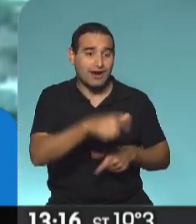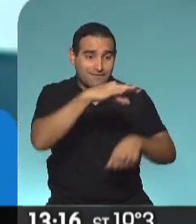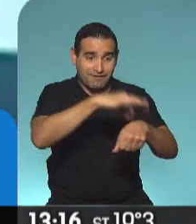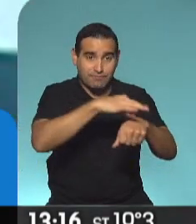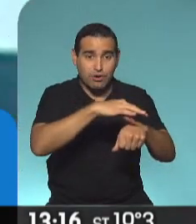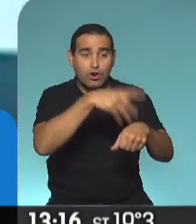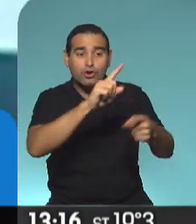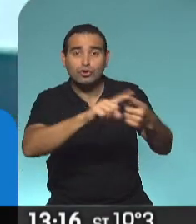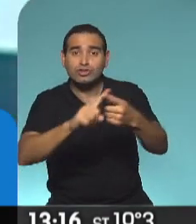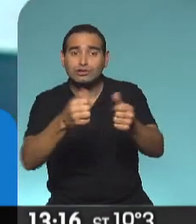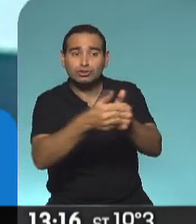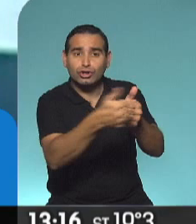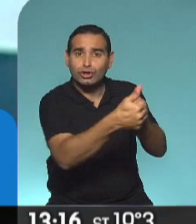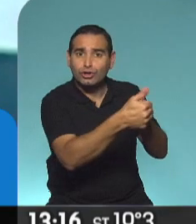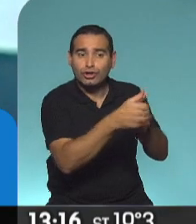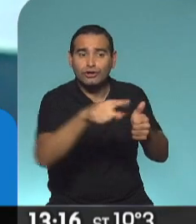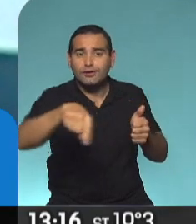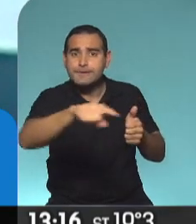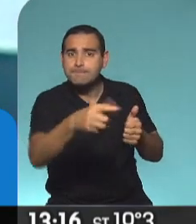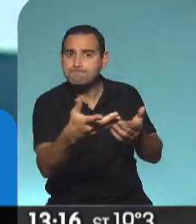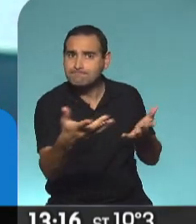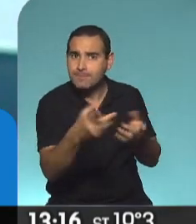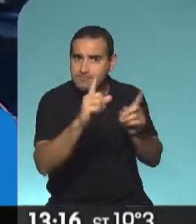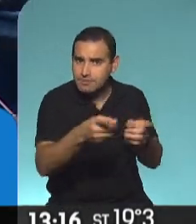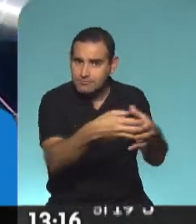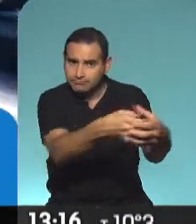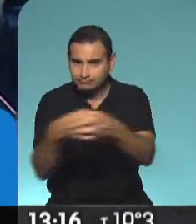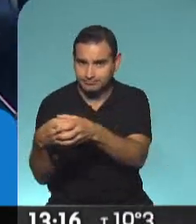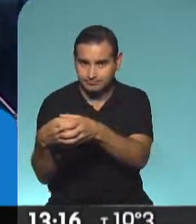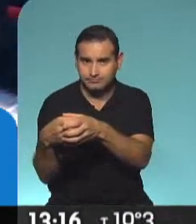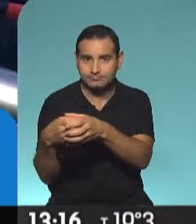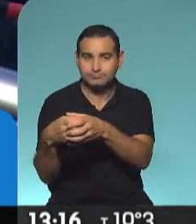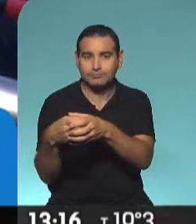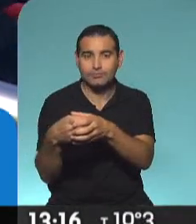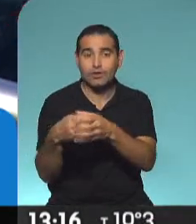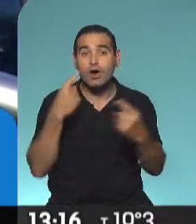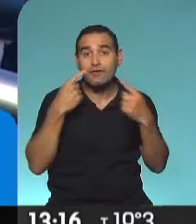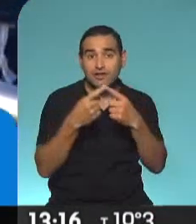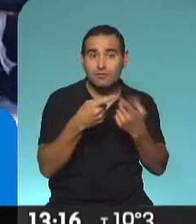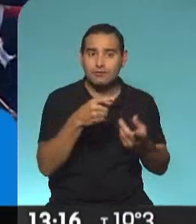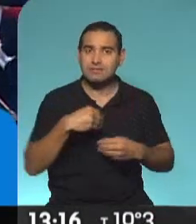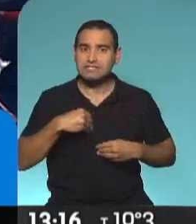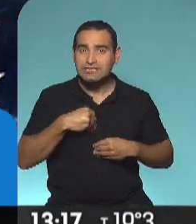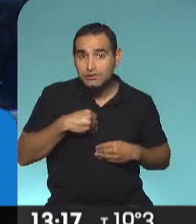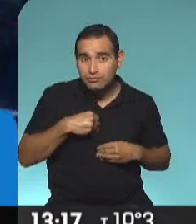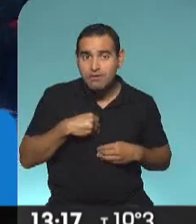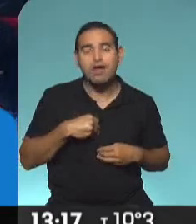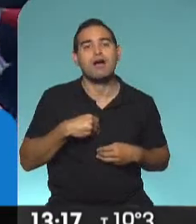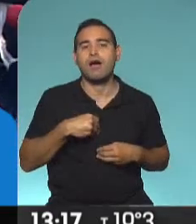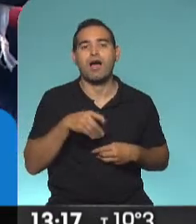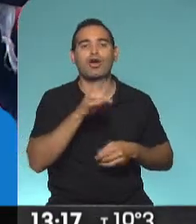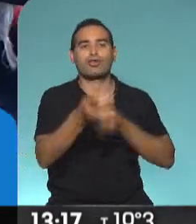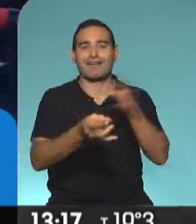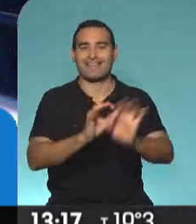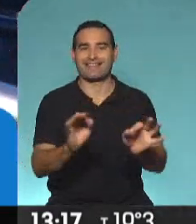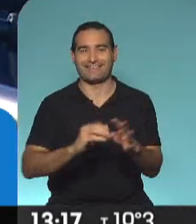personas que han estado cerca de los que son positivos, también se aíslan para que cuando aparezcan los síntomas, si es que aparecen por ese lugar, no hayan contagiado a